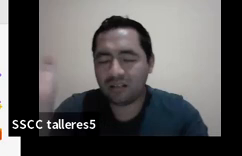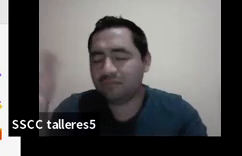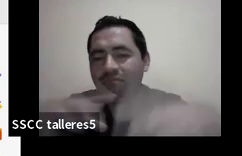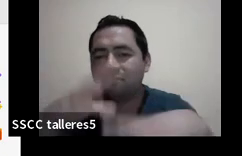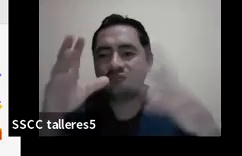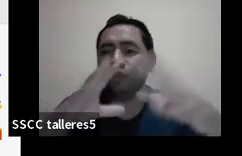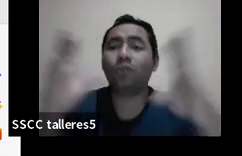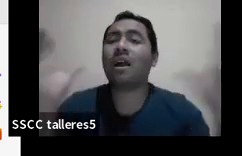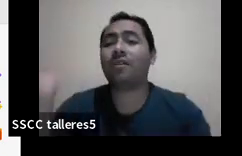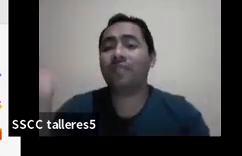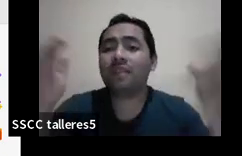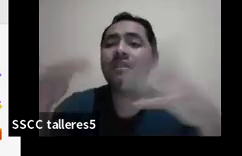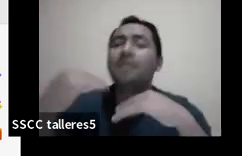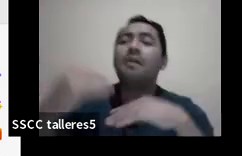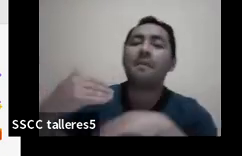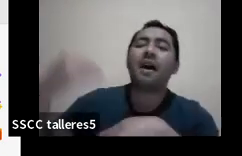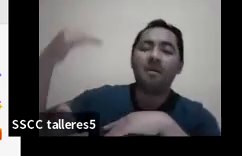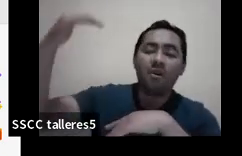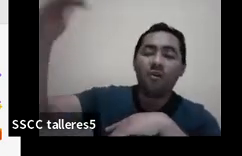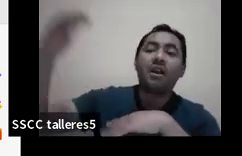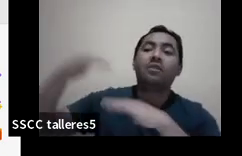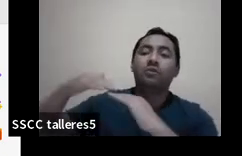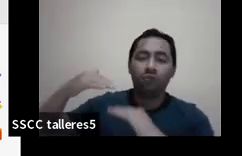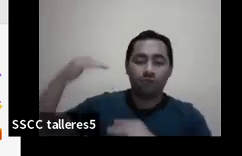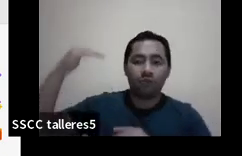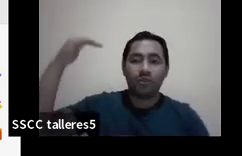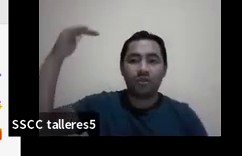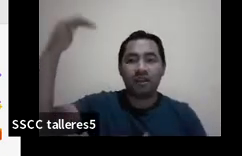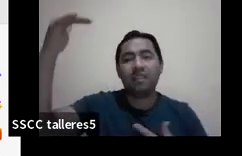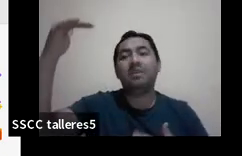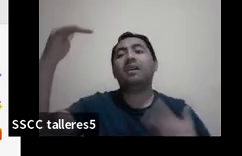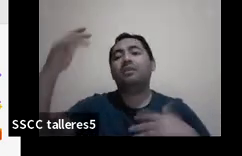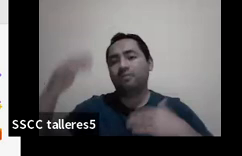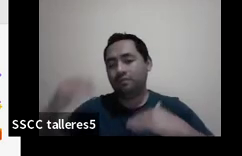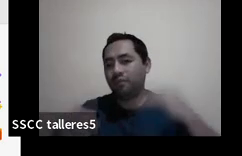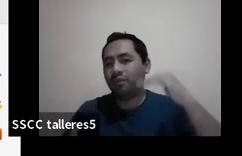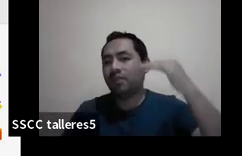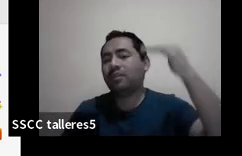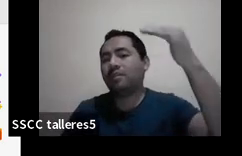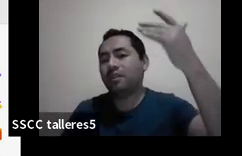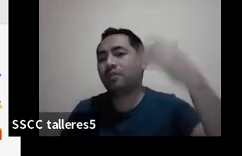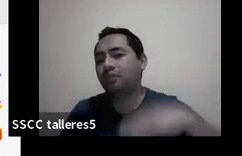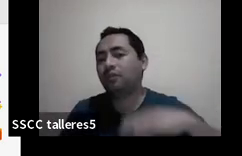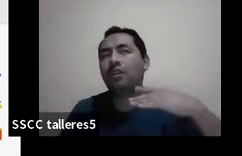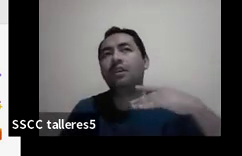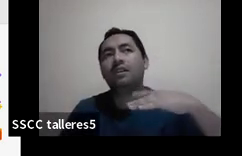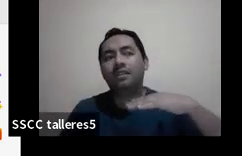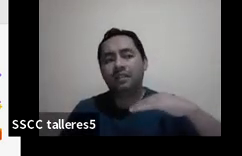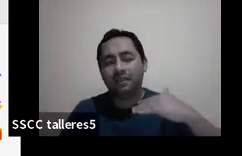¿no? Un doctorado, quizás va a mejorar tu formación académica, por lo tanto